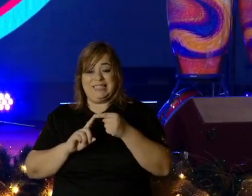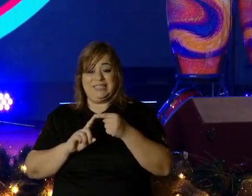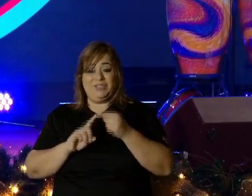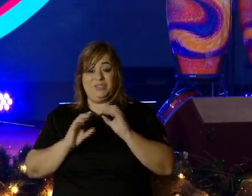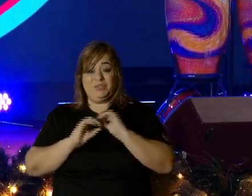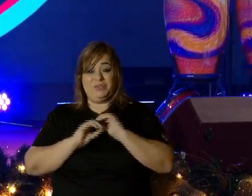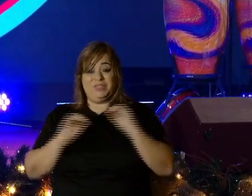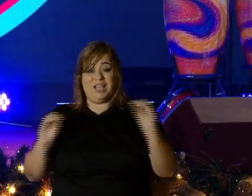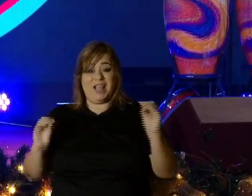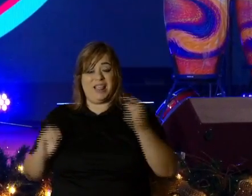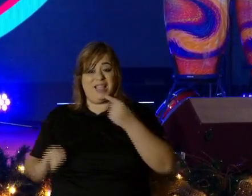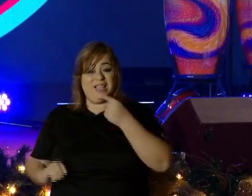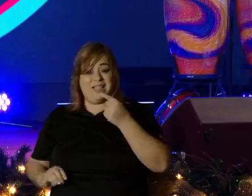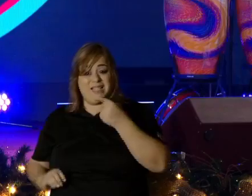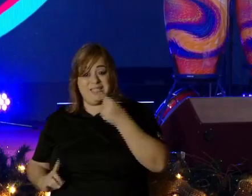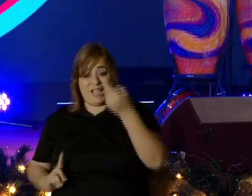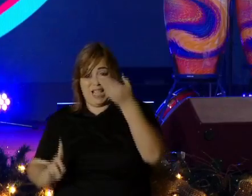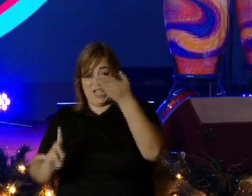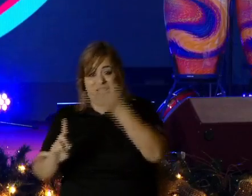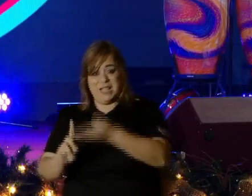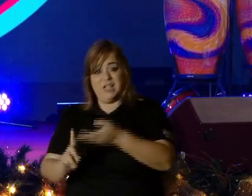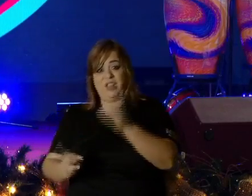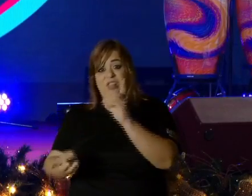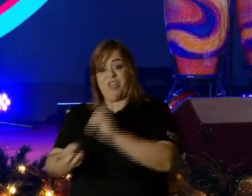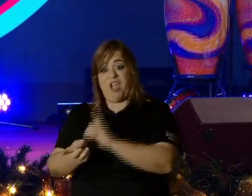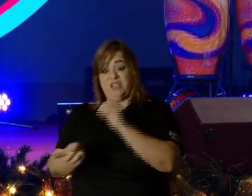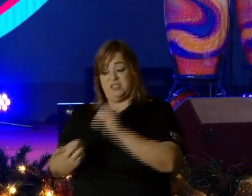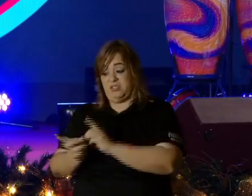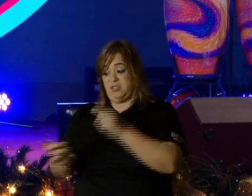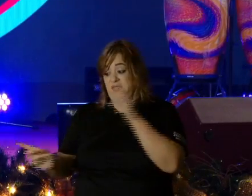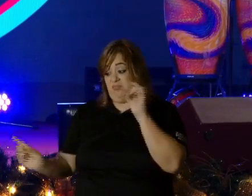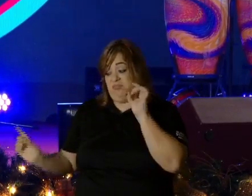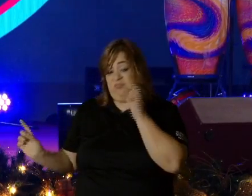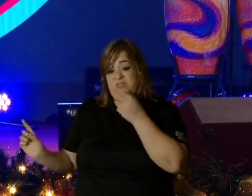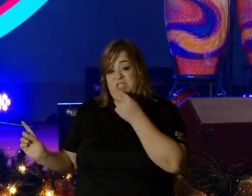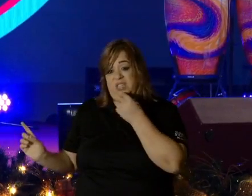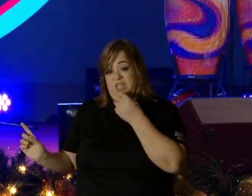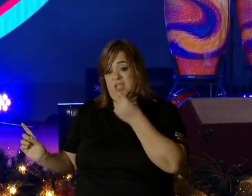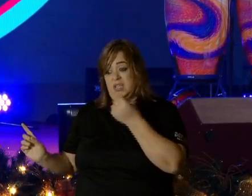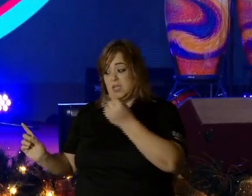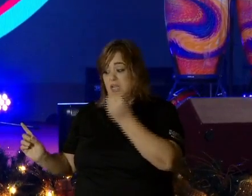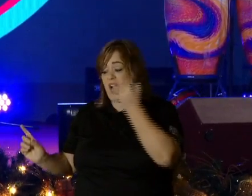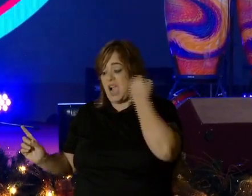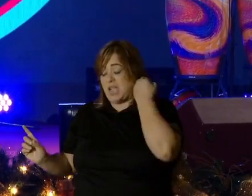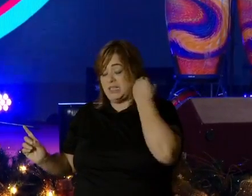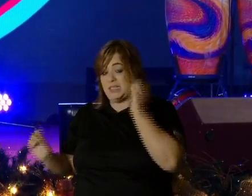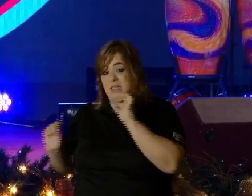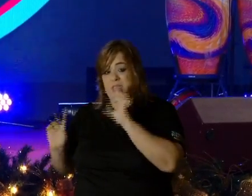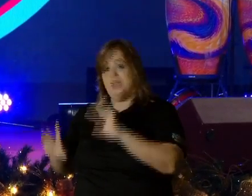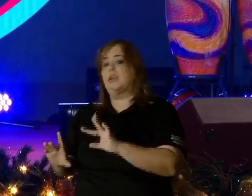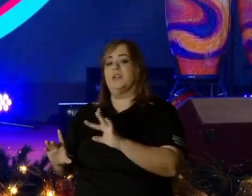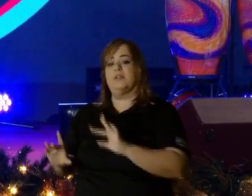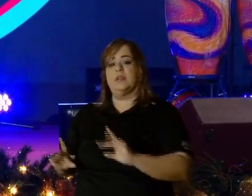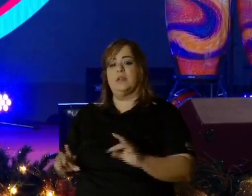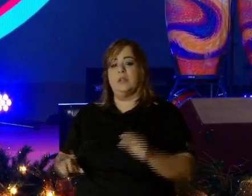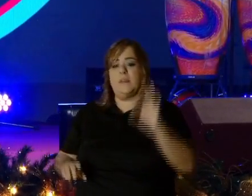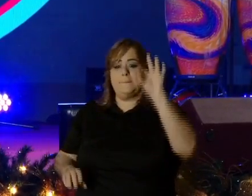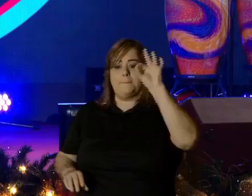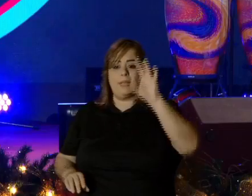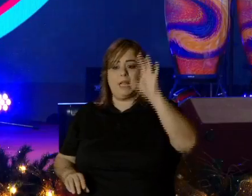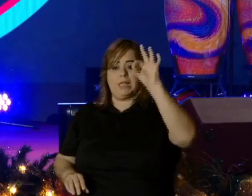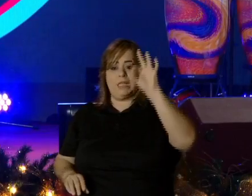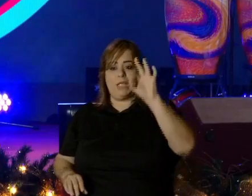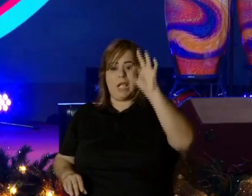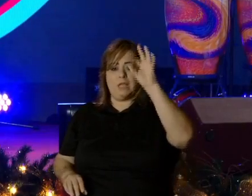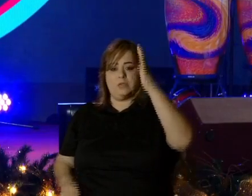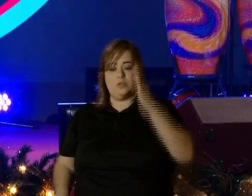digo yo. El doctor me dijo que yo tenía un cáncer terminal. Y ese día prediqué un viernes, me acuerdo como